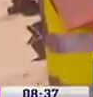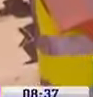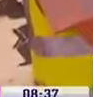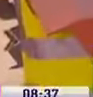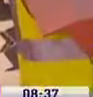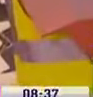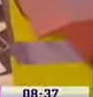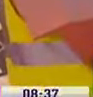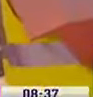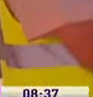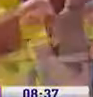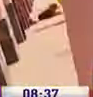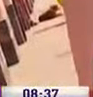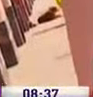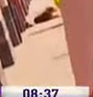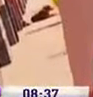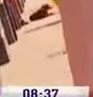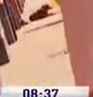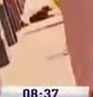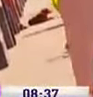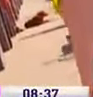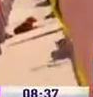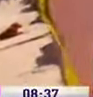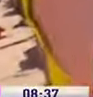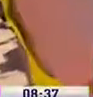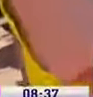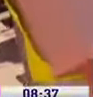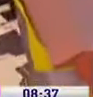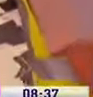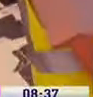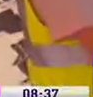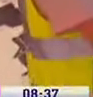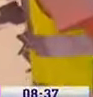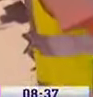Escuelas, colegios. Cero.